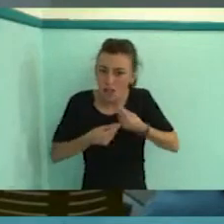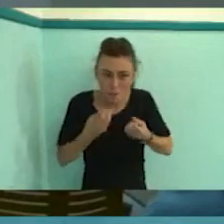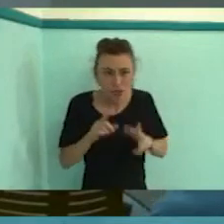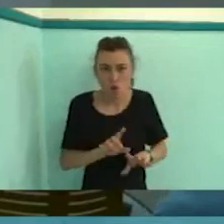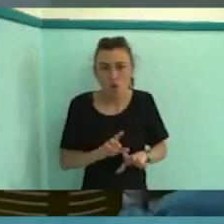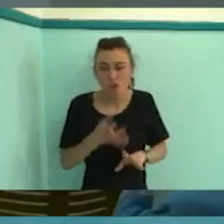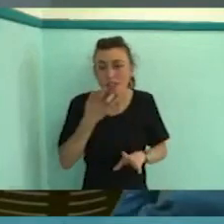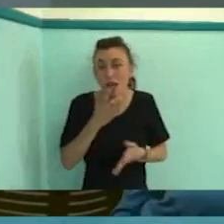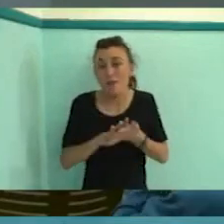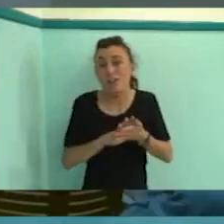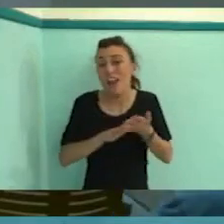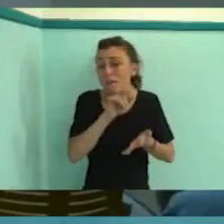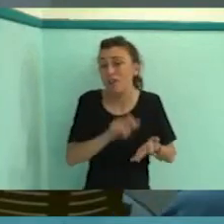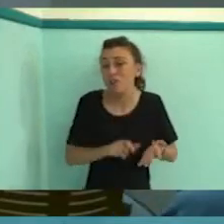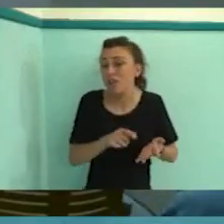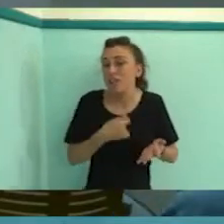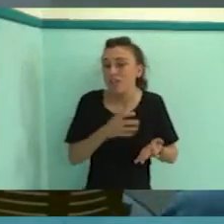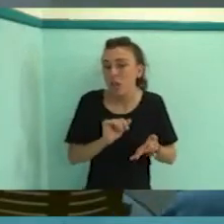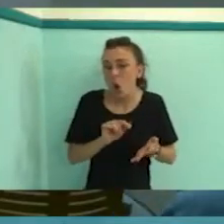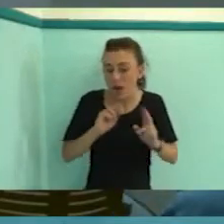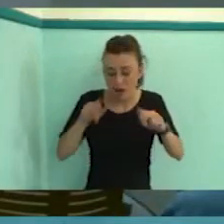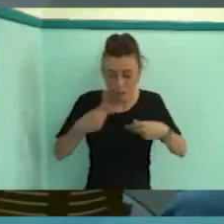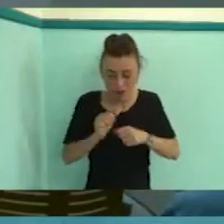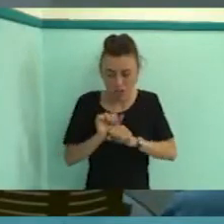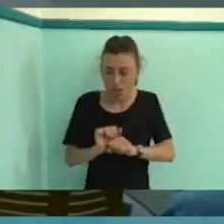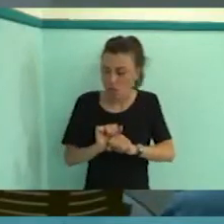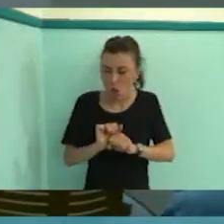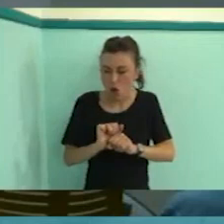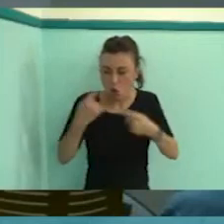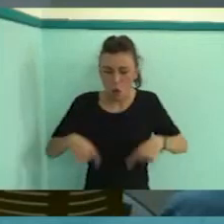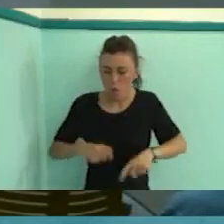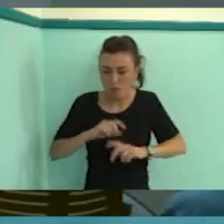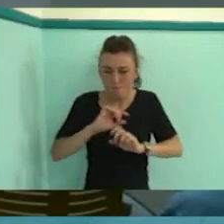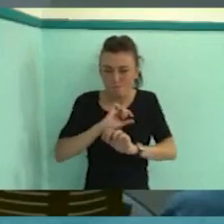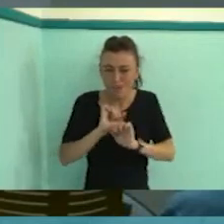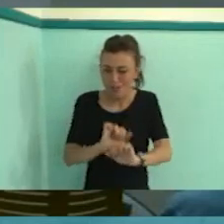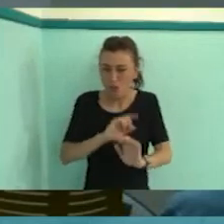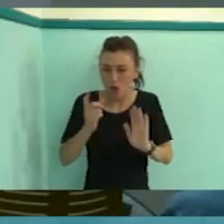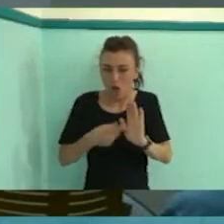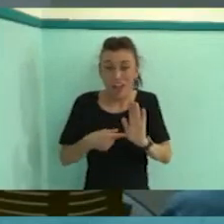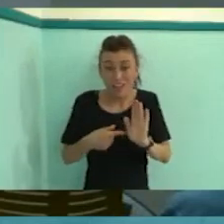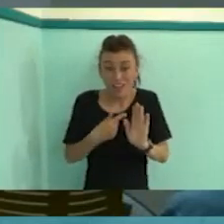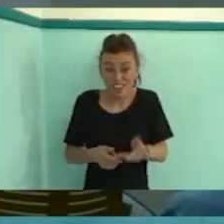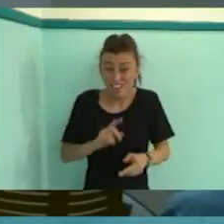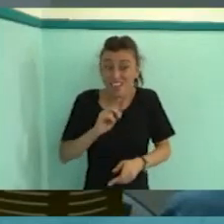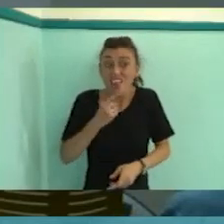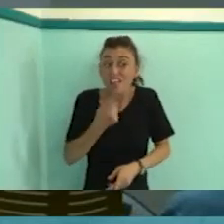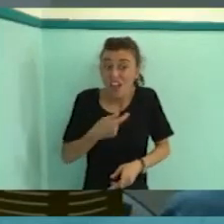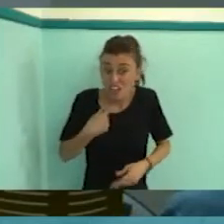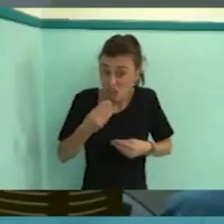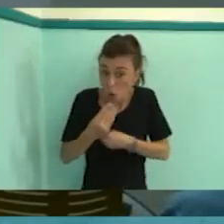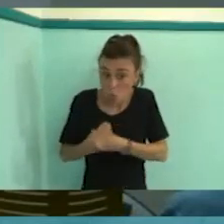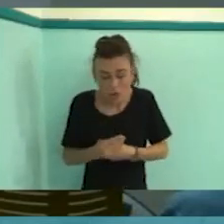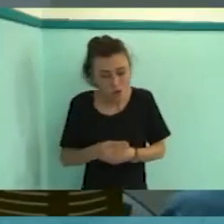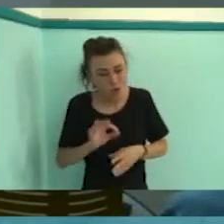pedirle a una persona que se odia y que parte de un rechazo absoluto a su cuerpo que de repente un dí se levanta y diga voy a cuidarme porque la persecución siempre es que mi cuerpo se